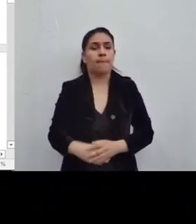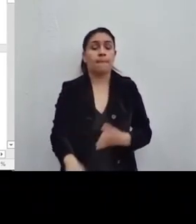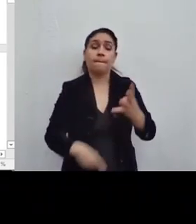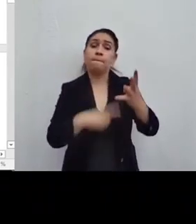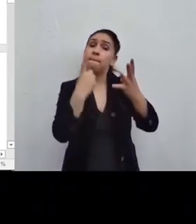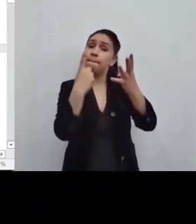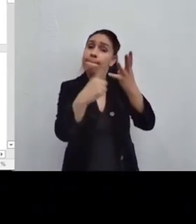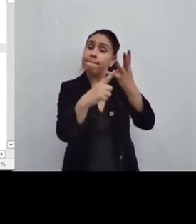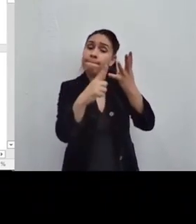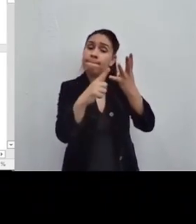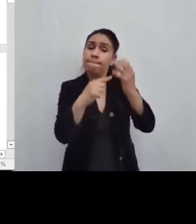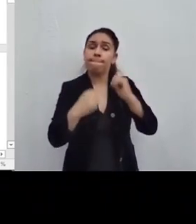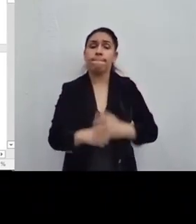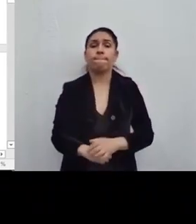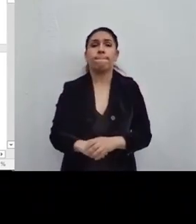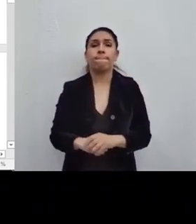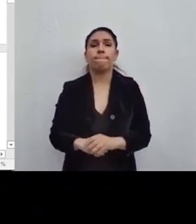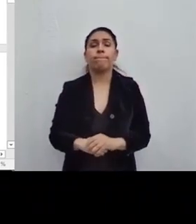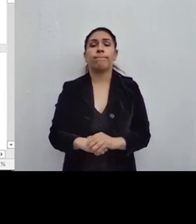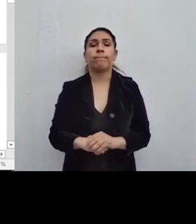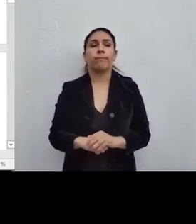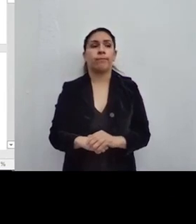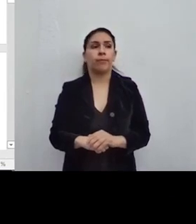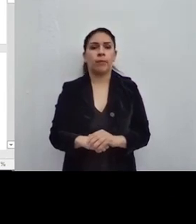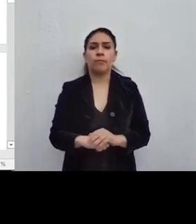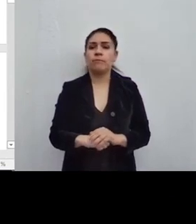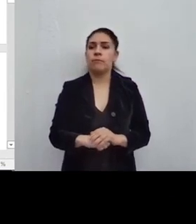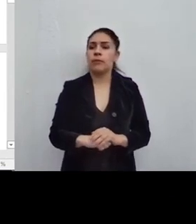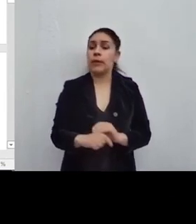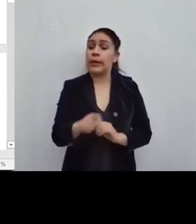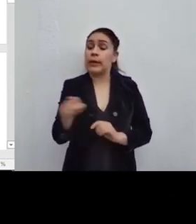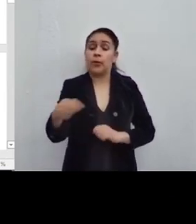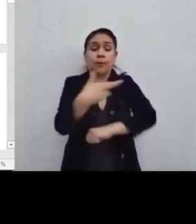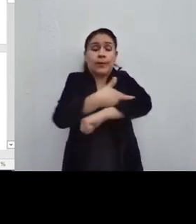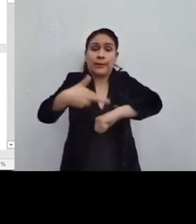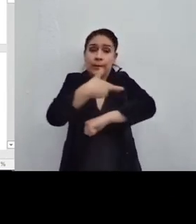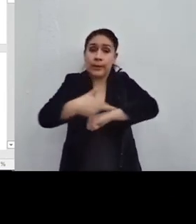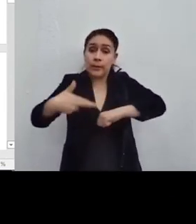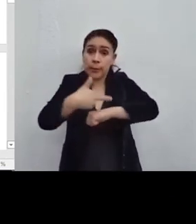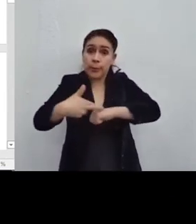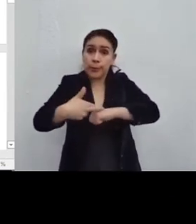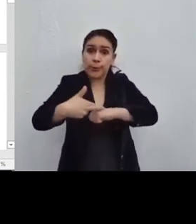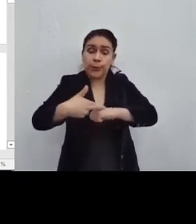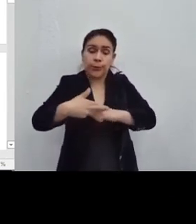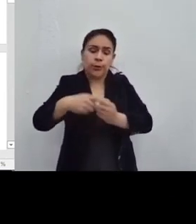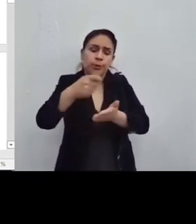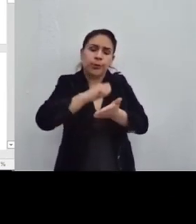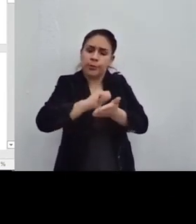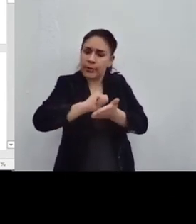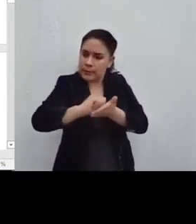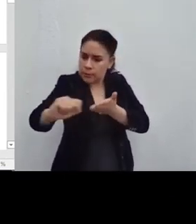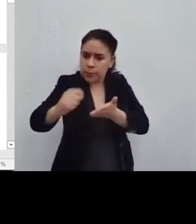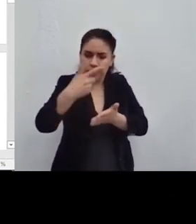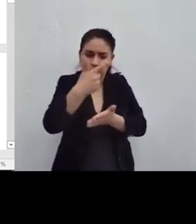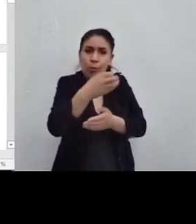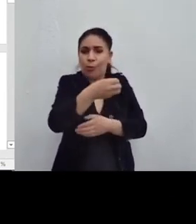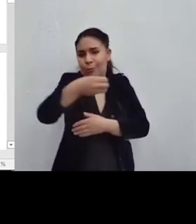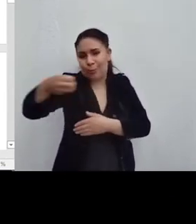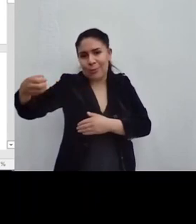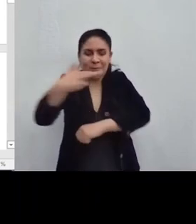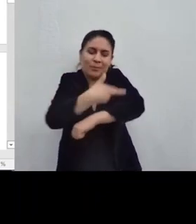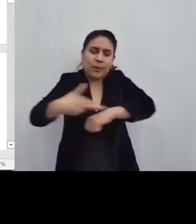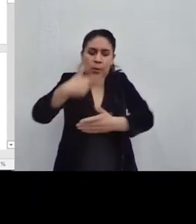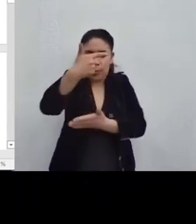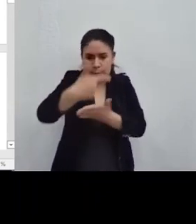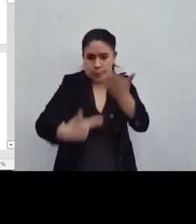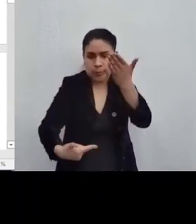Cuarta, participar en la creación de planes, programas y acciones para generar condiciones de igualdad